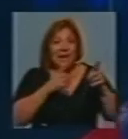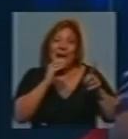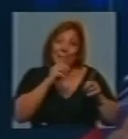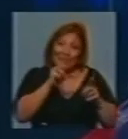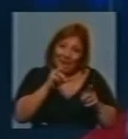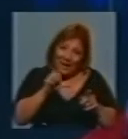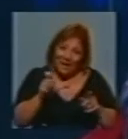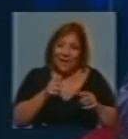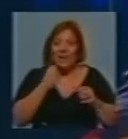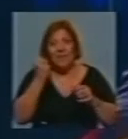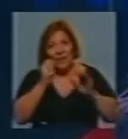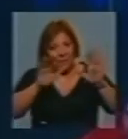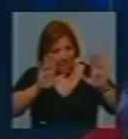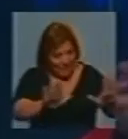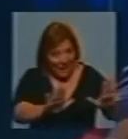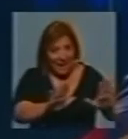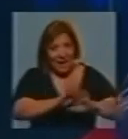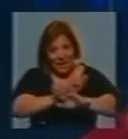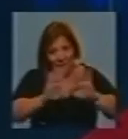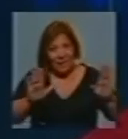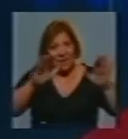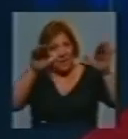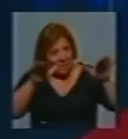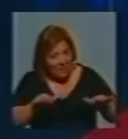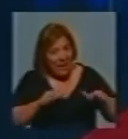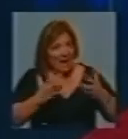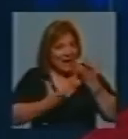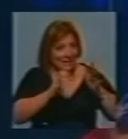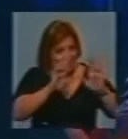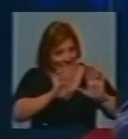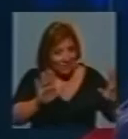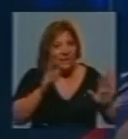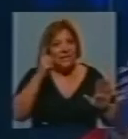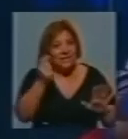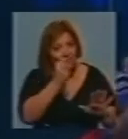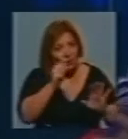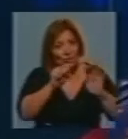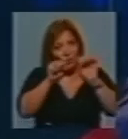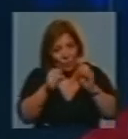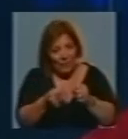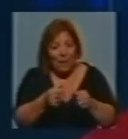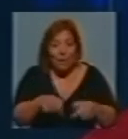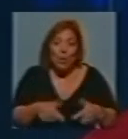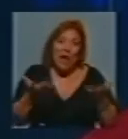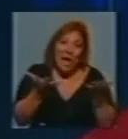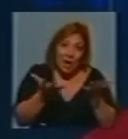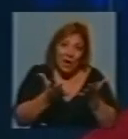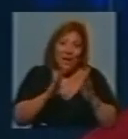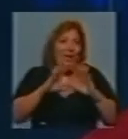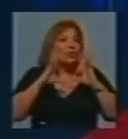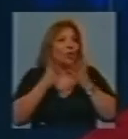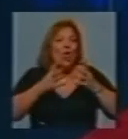saliese a la calle a decir, no, vamos a parar la mano, vamos a bajar los decibeles, y creo que es importante que se suspenda, por lo menos por ahora, todo tipo